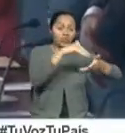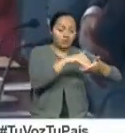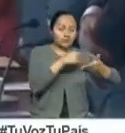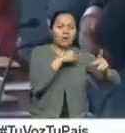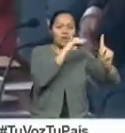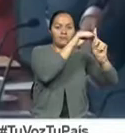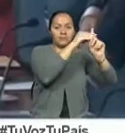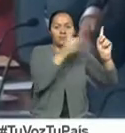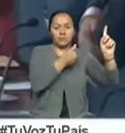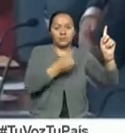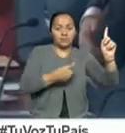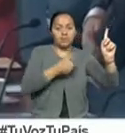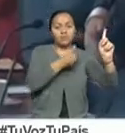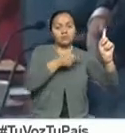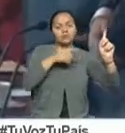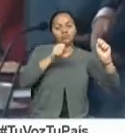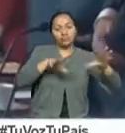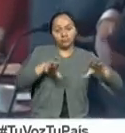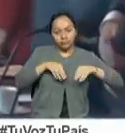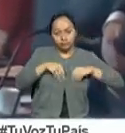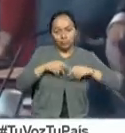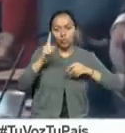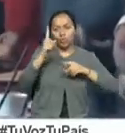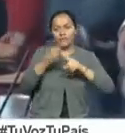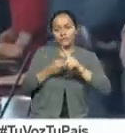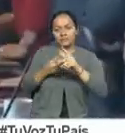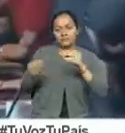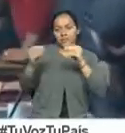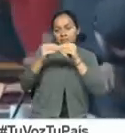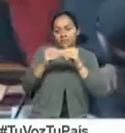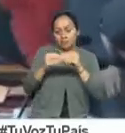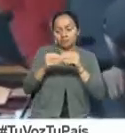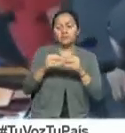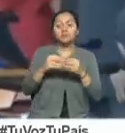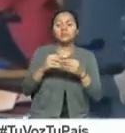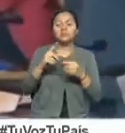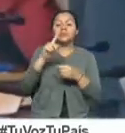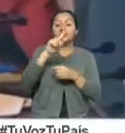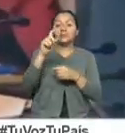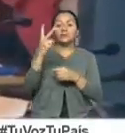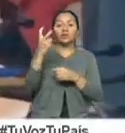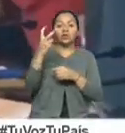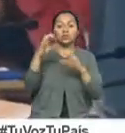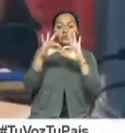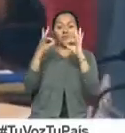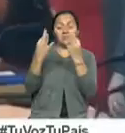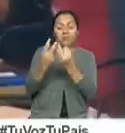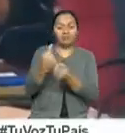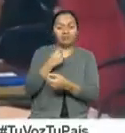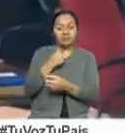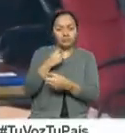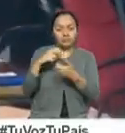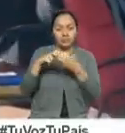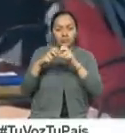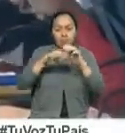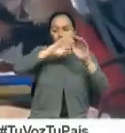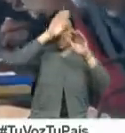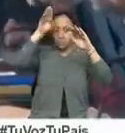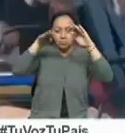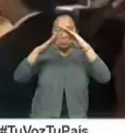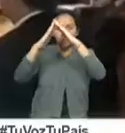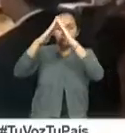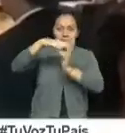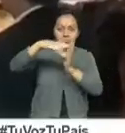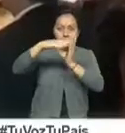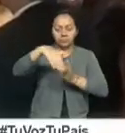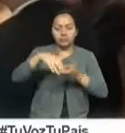este podría ampliarse a 30 días. Hasta ahora existen 112 familias afectadas por la presencia de socavones de gran